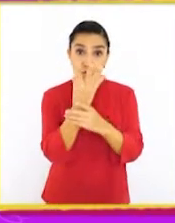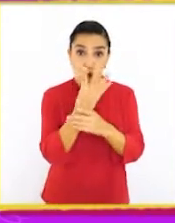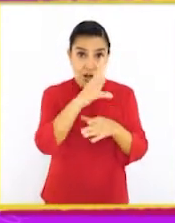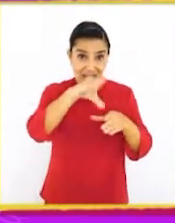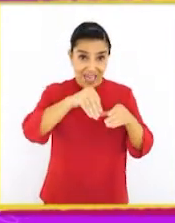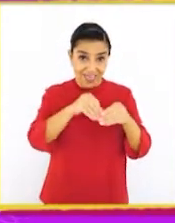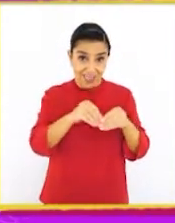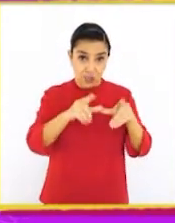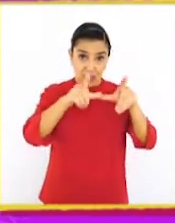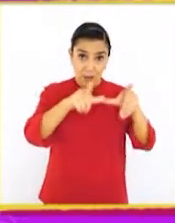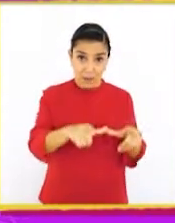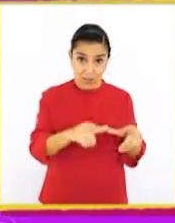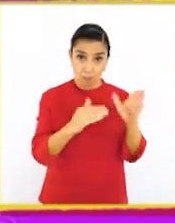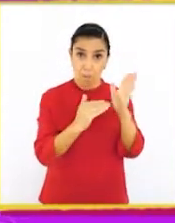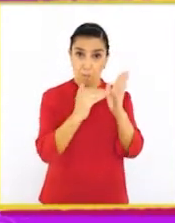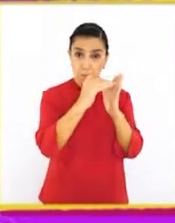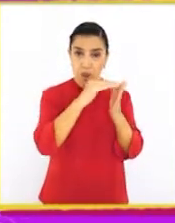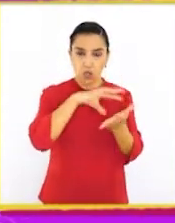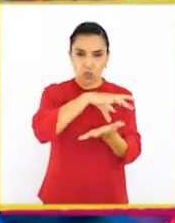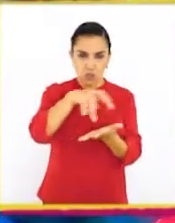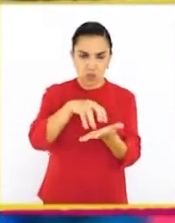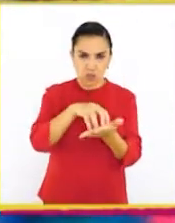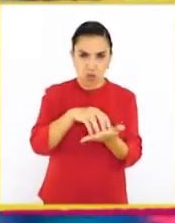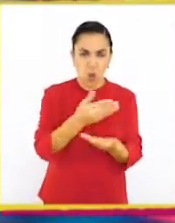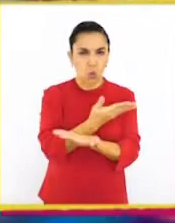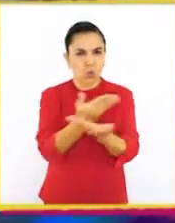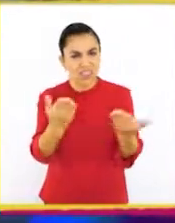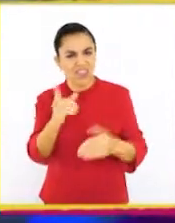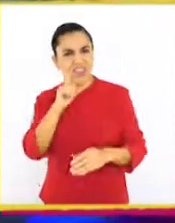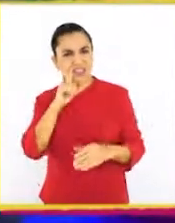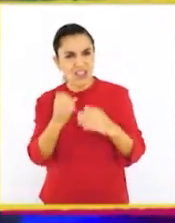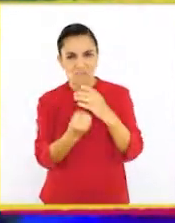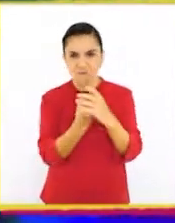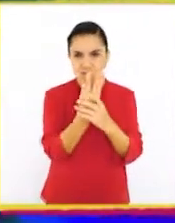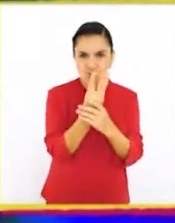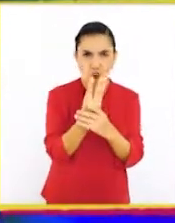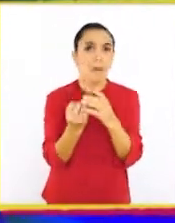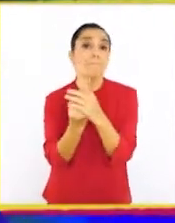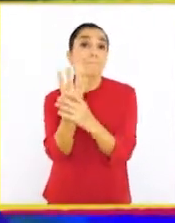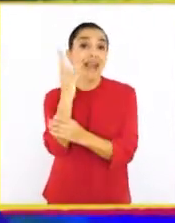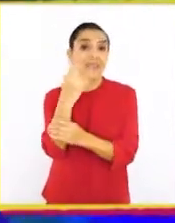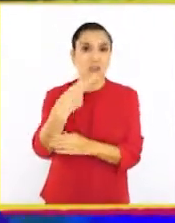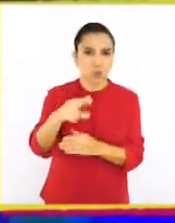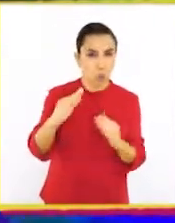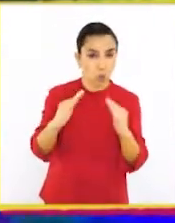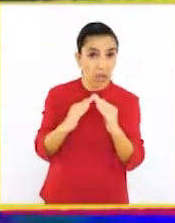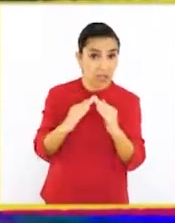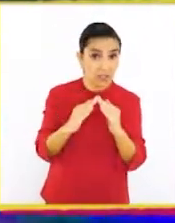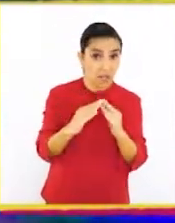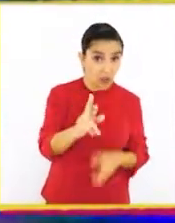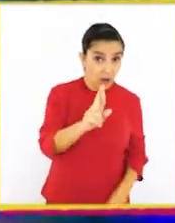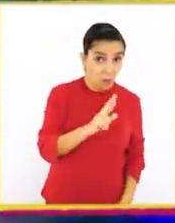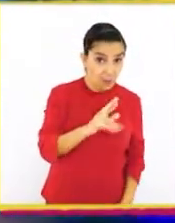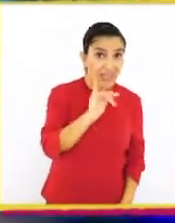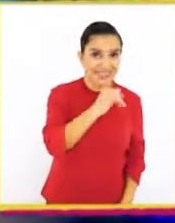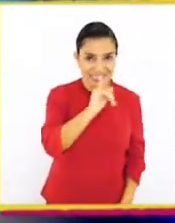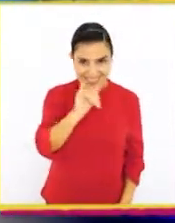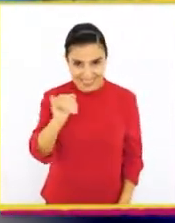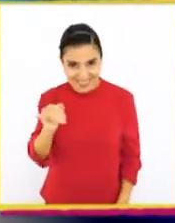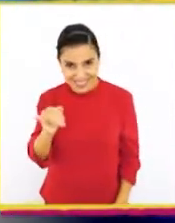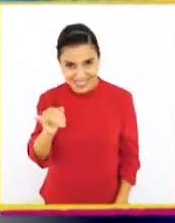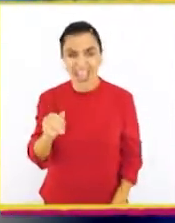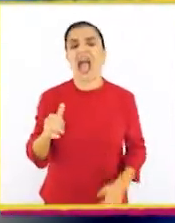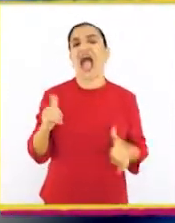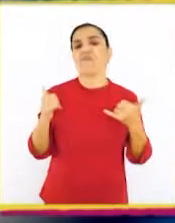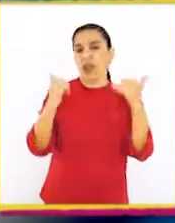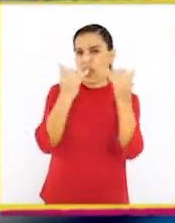de un departamento en la ciudad. ¿Ustedes tienen plantas o flores en sus casas? Varios dicen que sí.